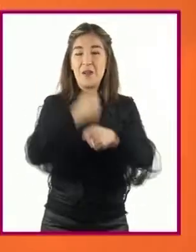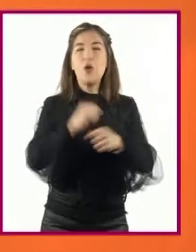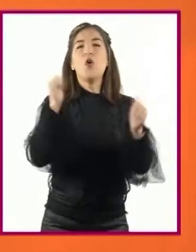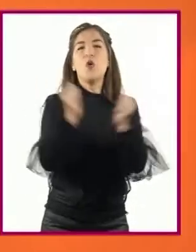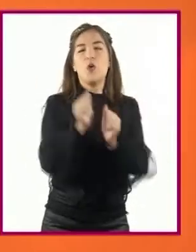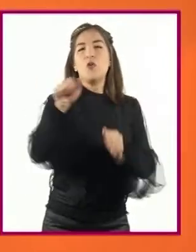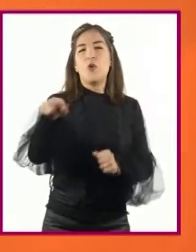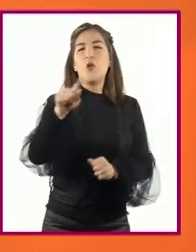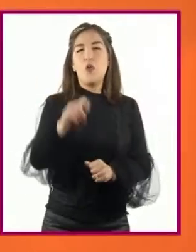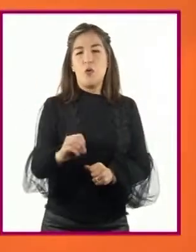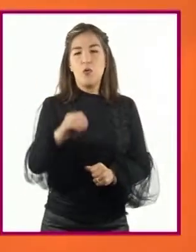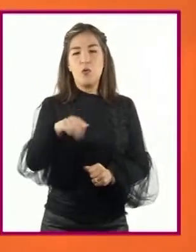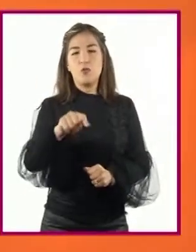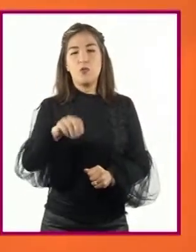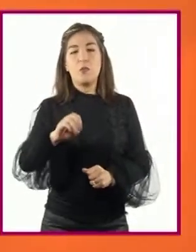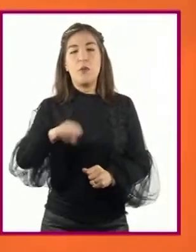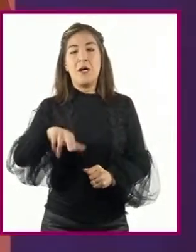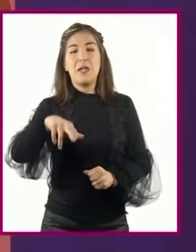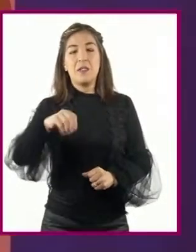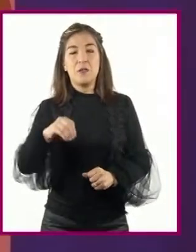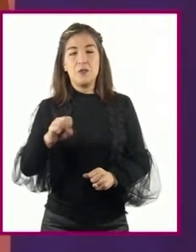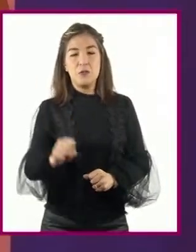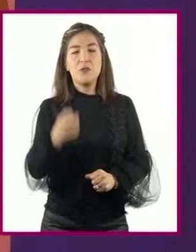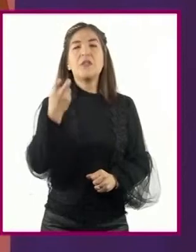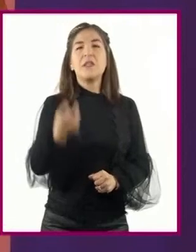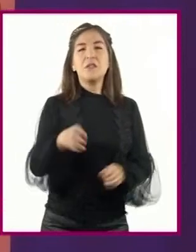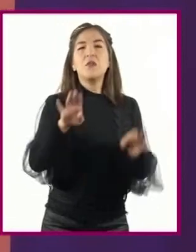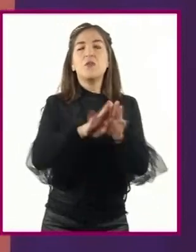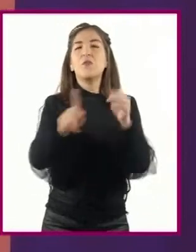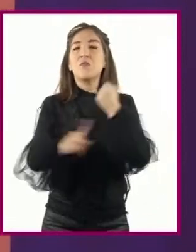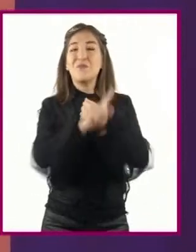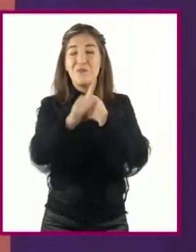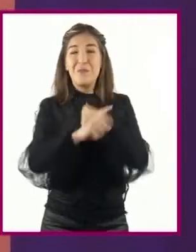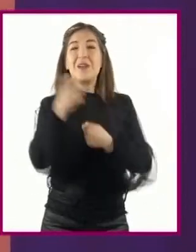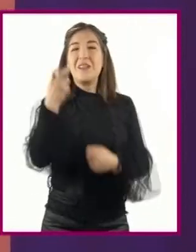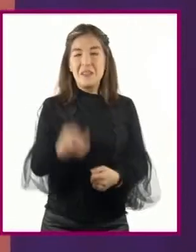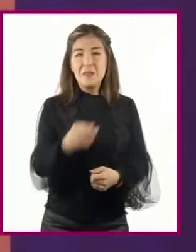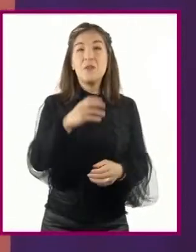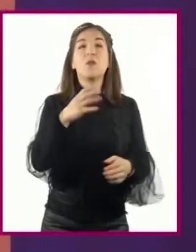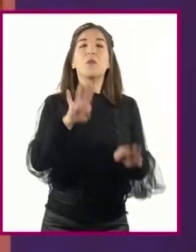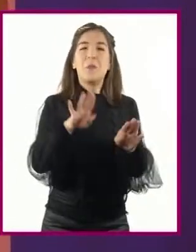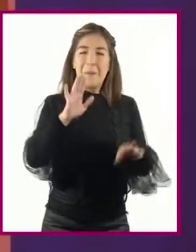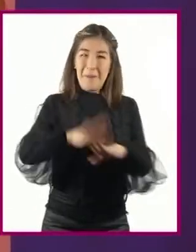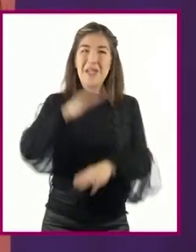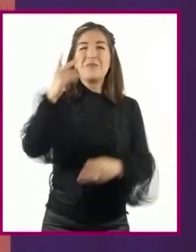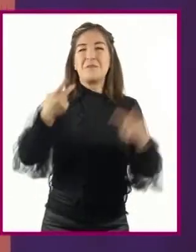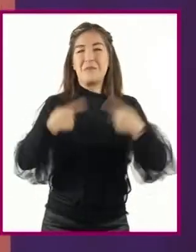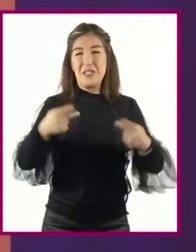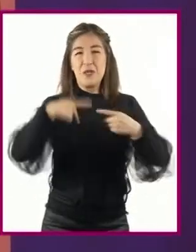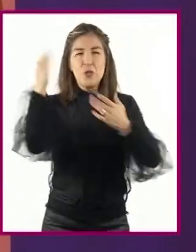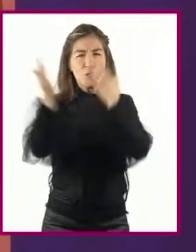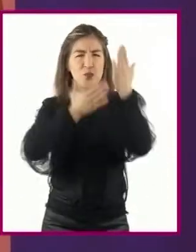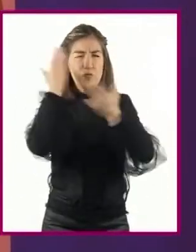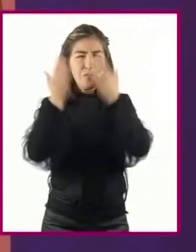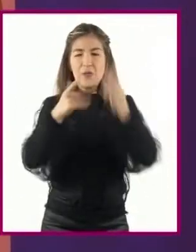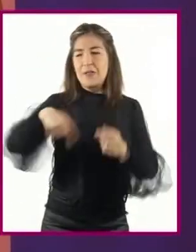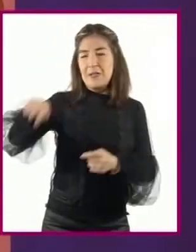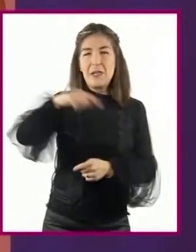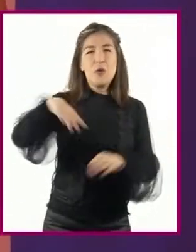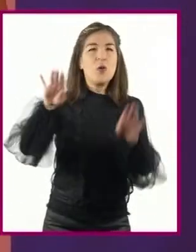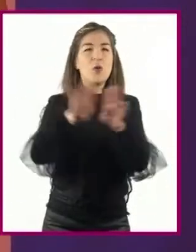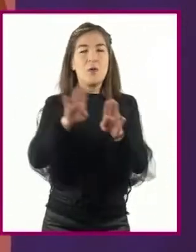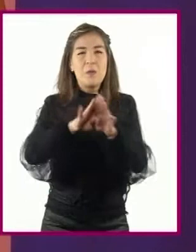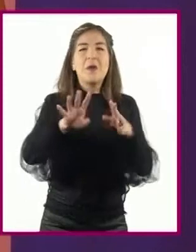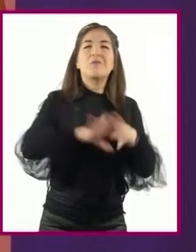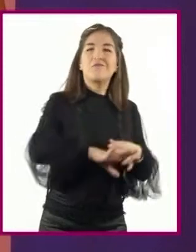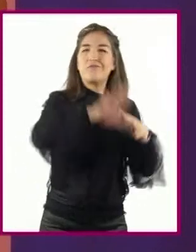otomanos. Esta situación de conflicto provocó que muchos de los estudiosos bizantinos emigraran